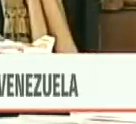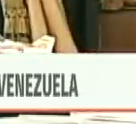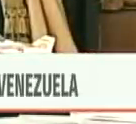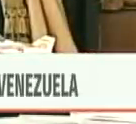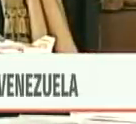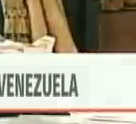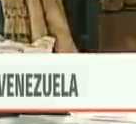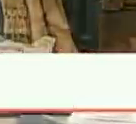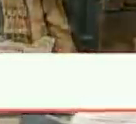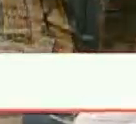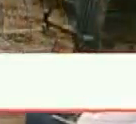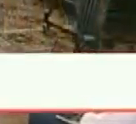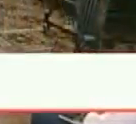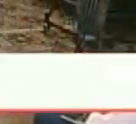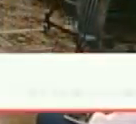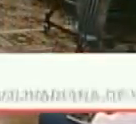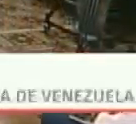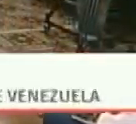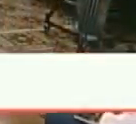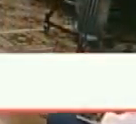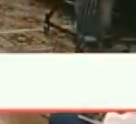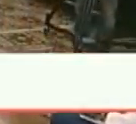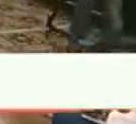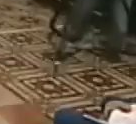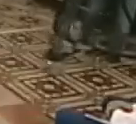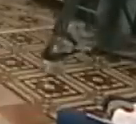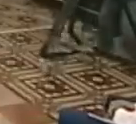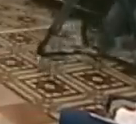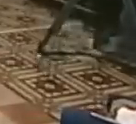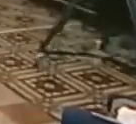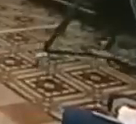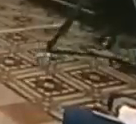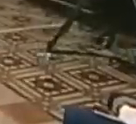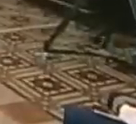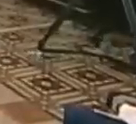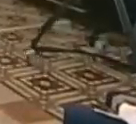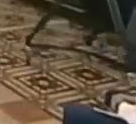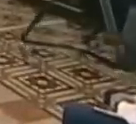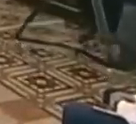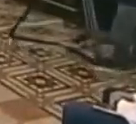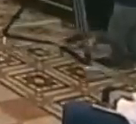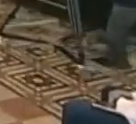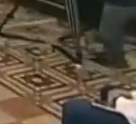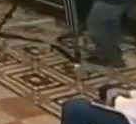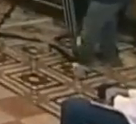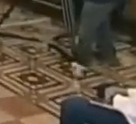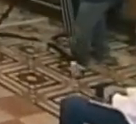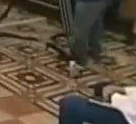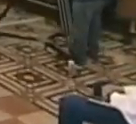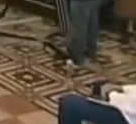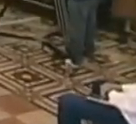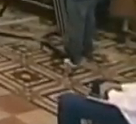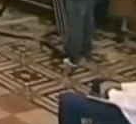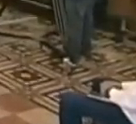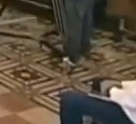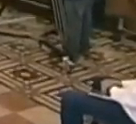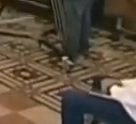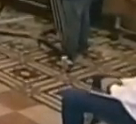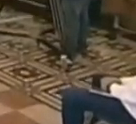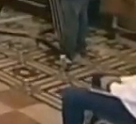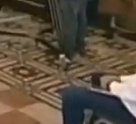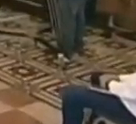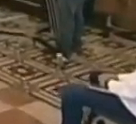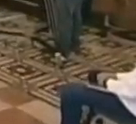Servicios Públicos, Mayor General Reverol Torres, compañero ministro de Transporte, Hipólito Abreu,